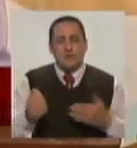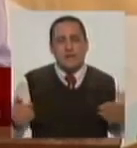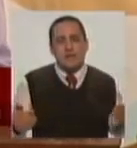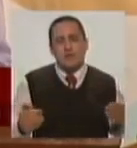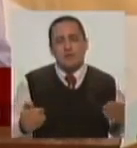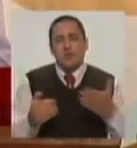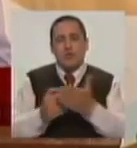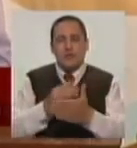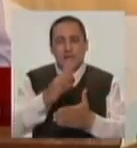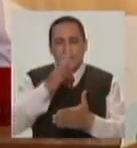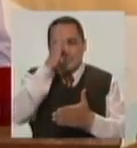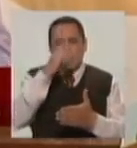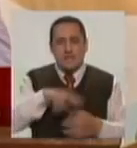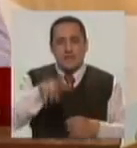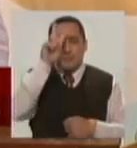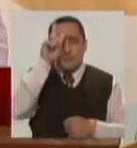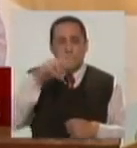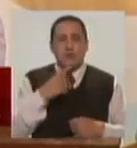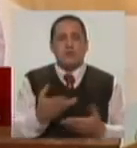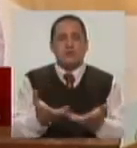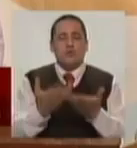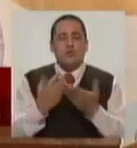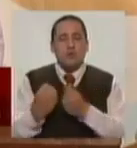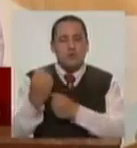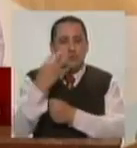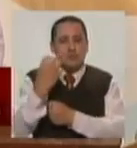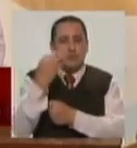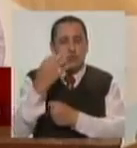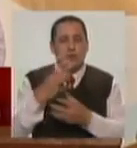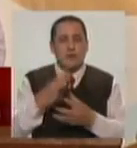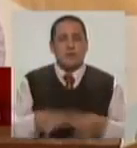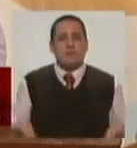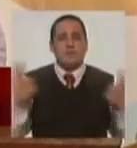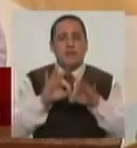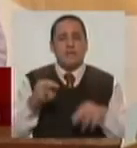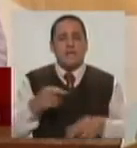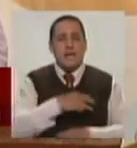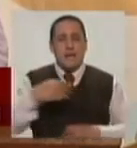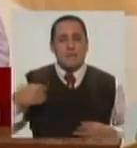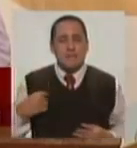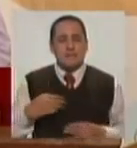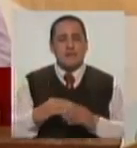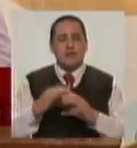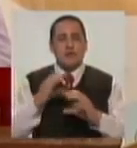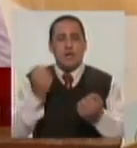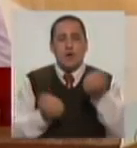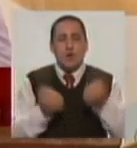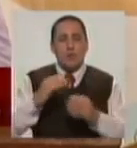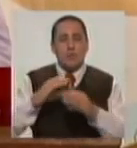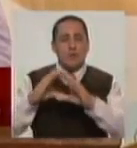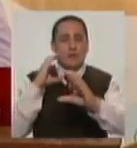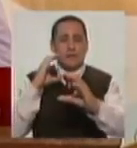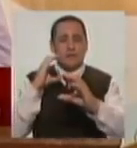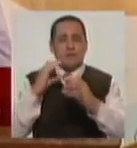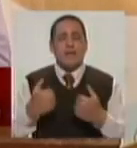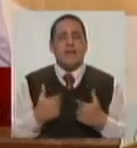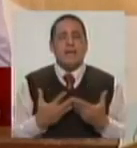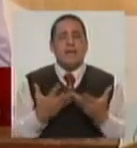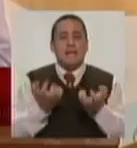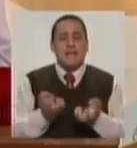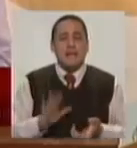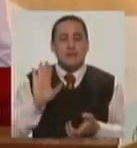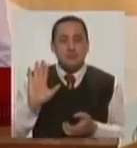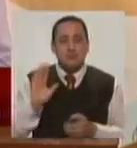la sierra del país. Y nos dio instrucciones precisas al Ministerio de Transportes. Él quería que en